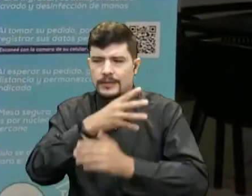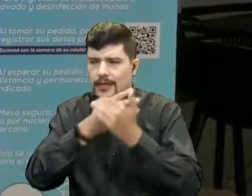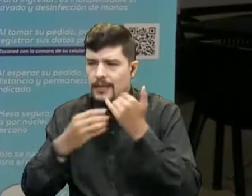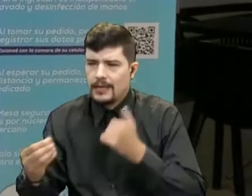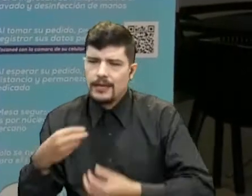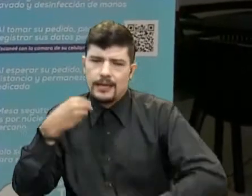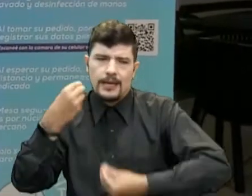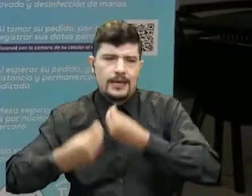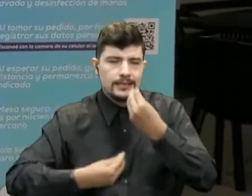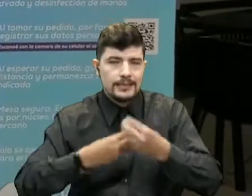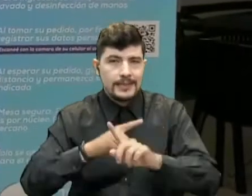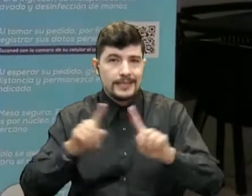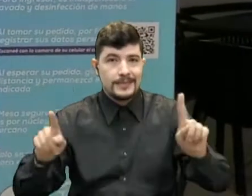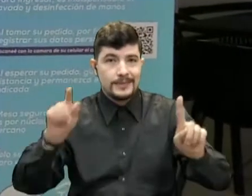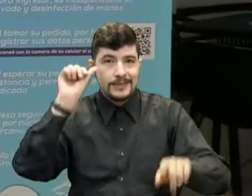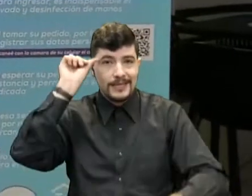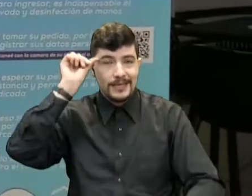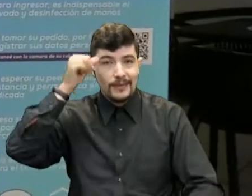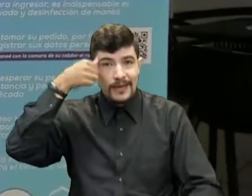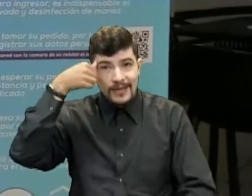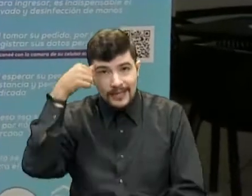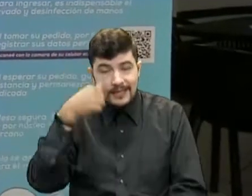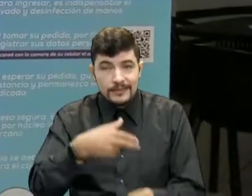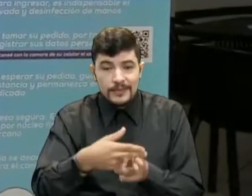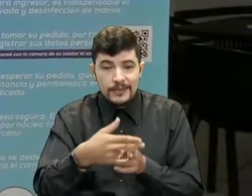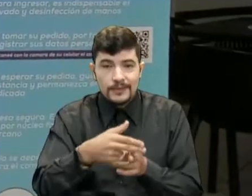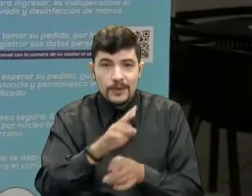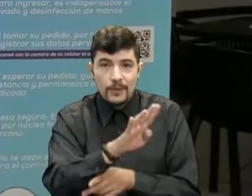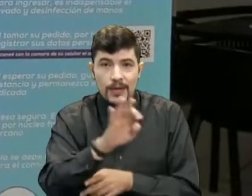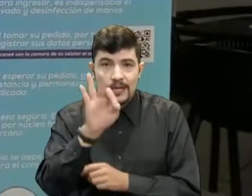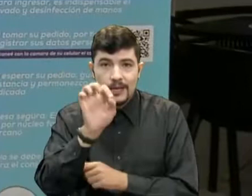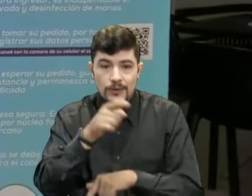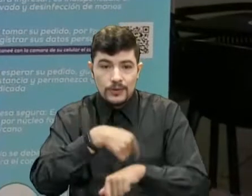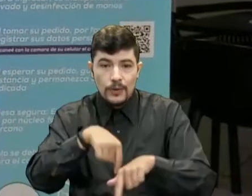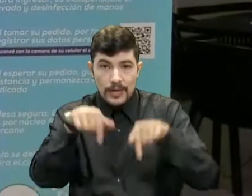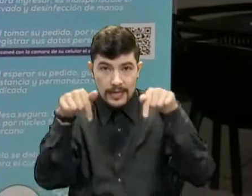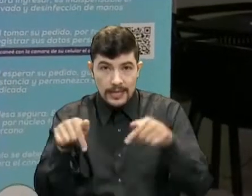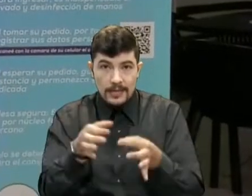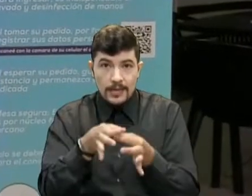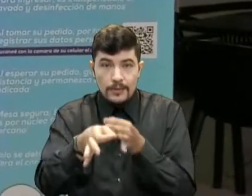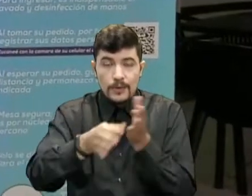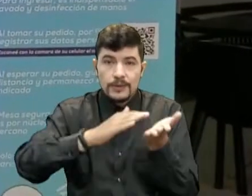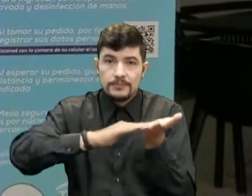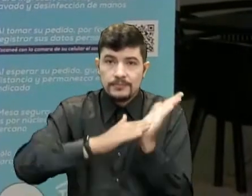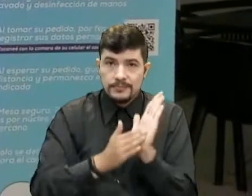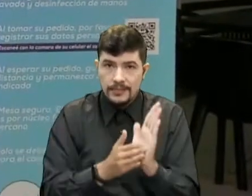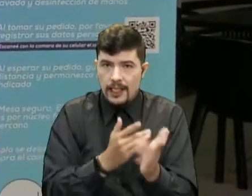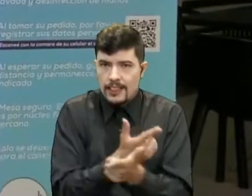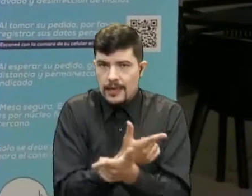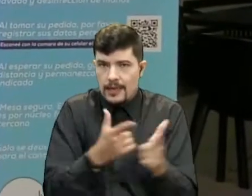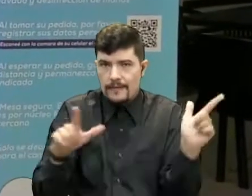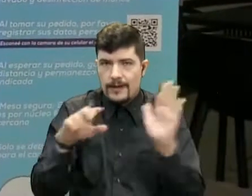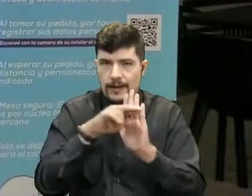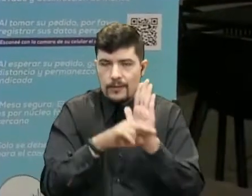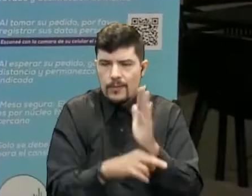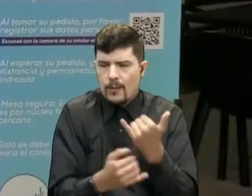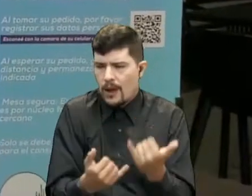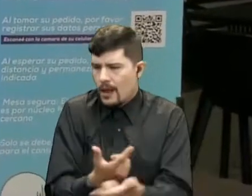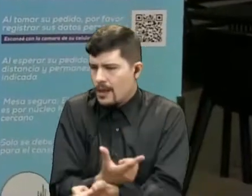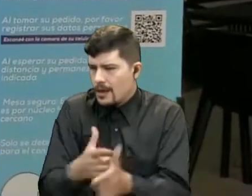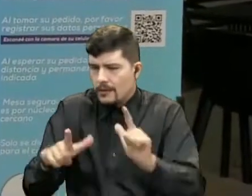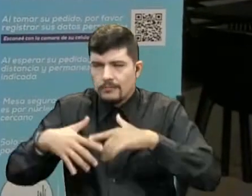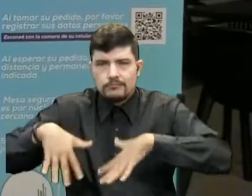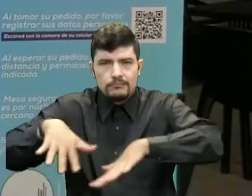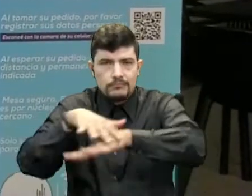pero recordemos que por lo menos por estas 48 horas, al menos aquí en el municipio de Florida Blanca, donde nos encontramos, pues hay libertad para